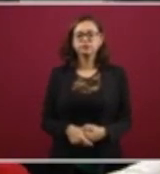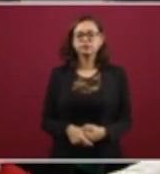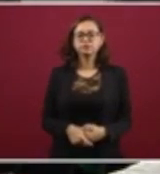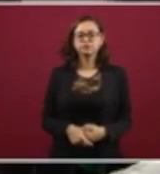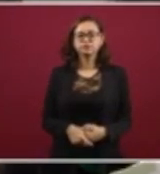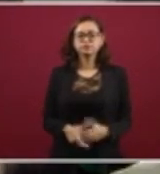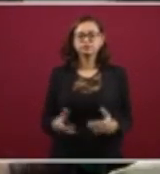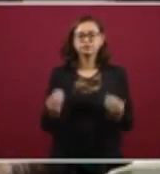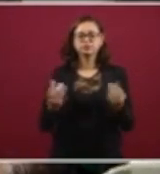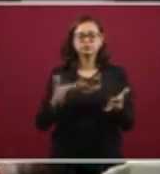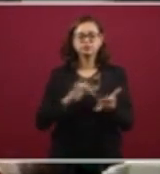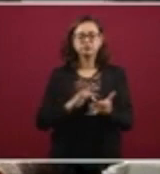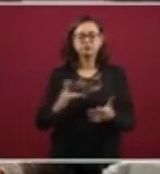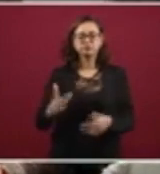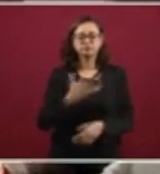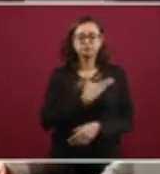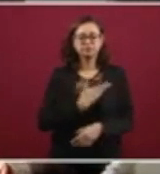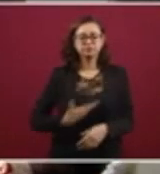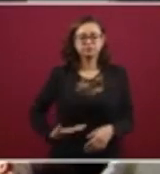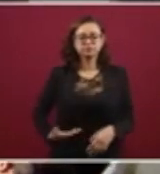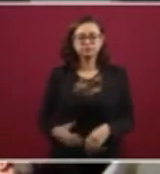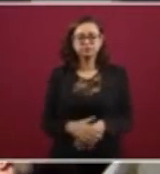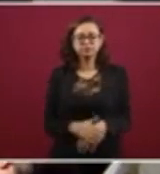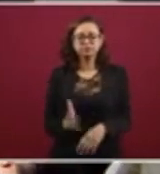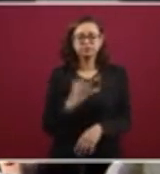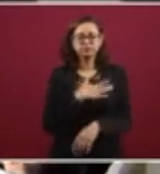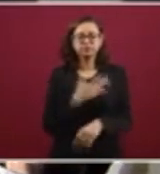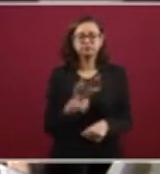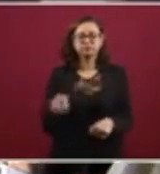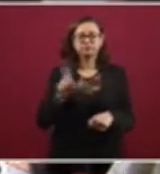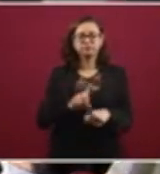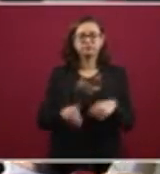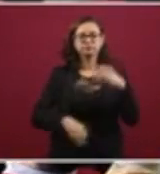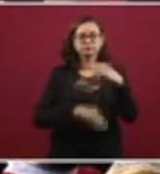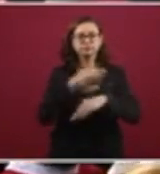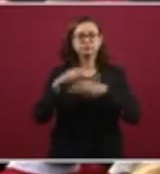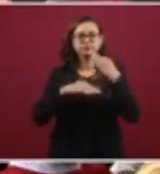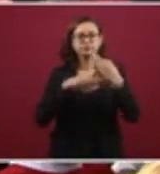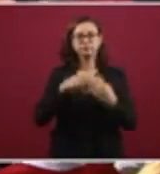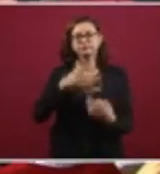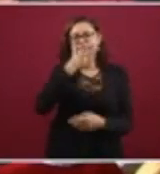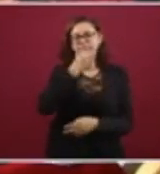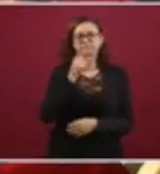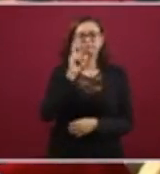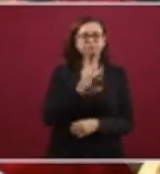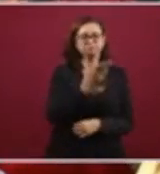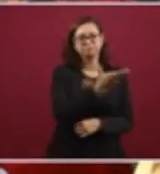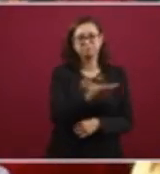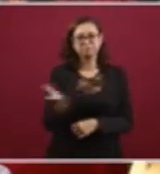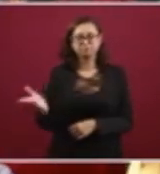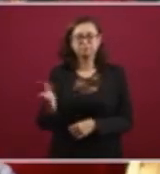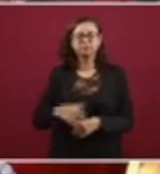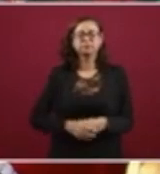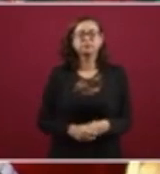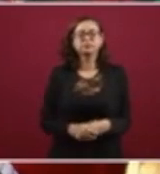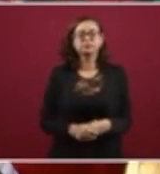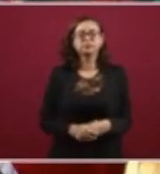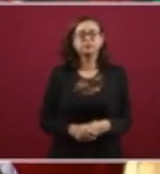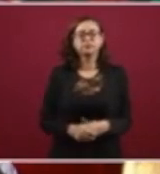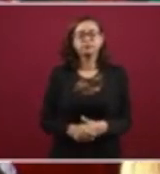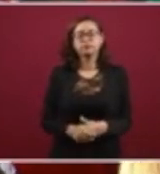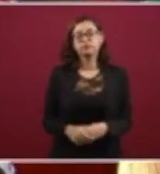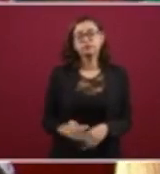Muchas gracias, señor presidente. Muy buenos días a todas y a todos. Vamos a dar a conocer los resultados de la